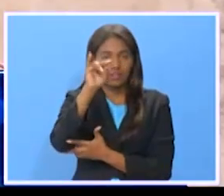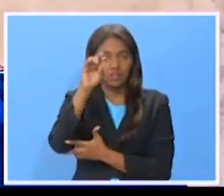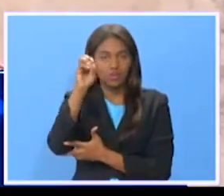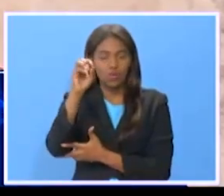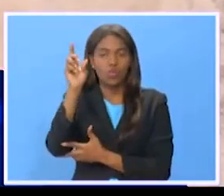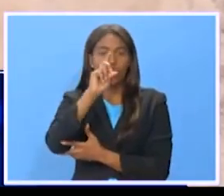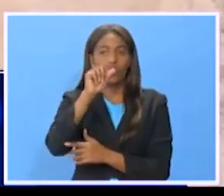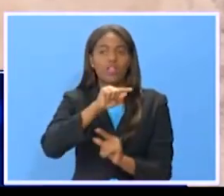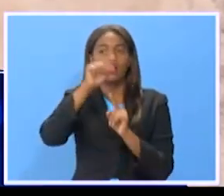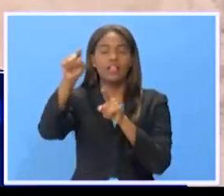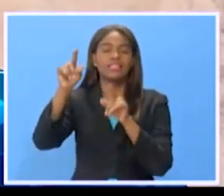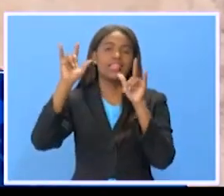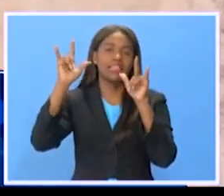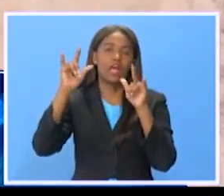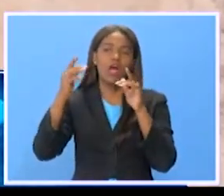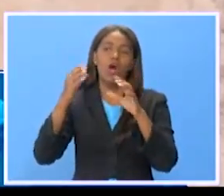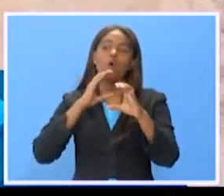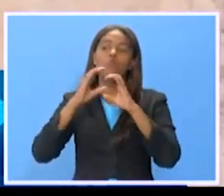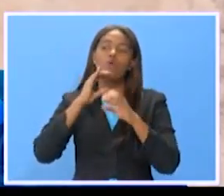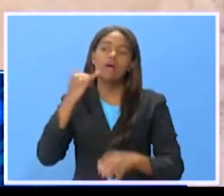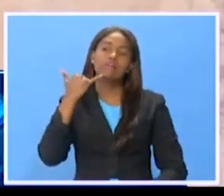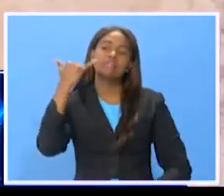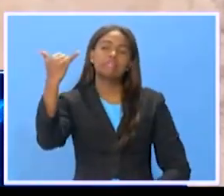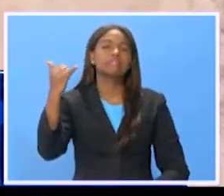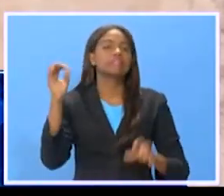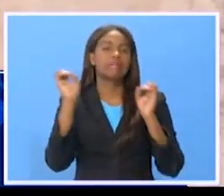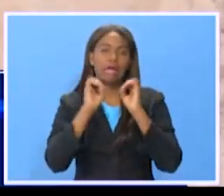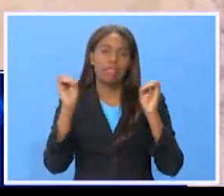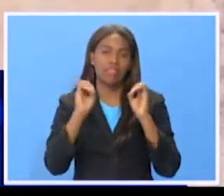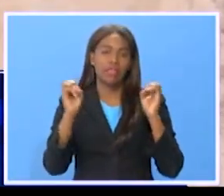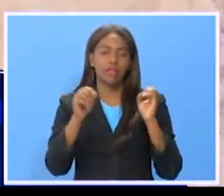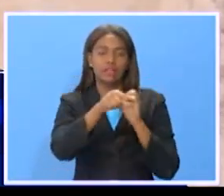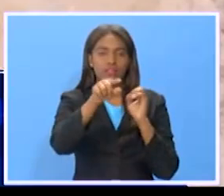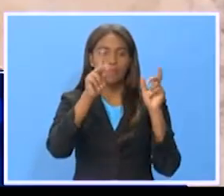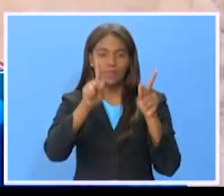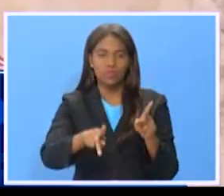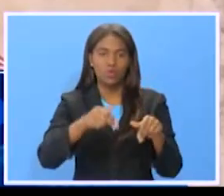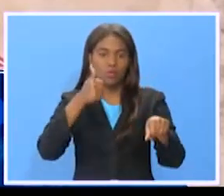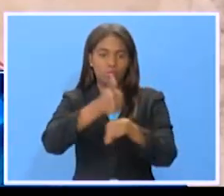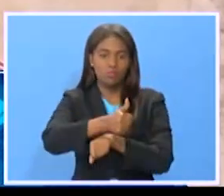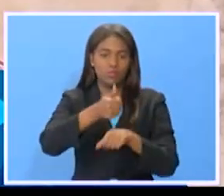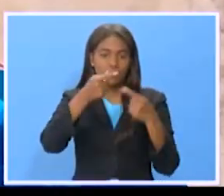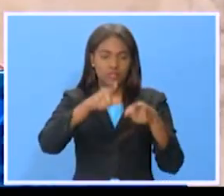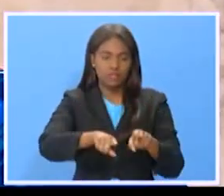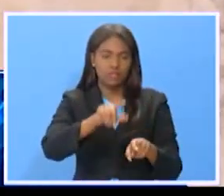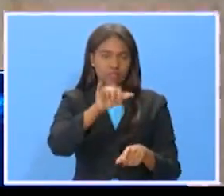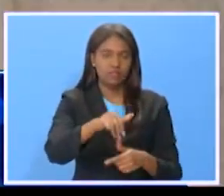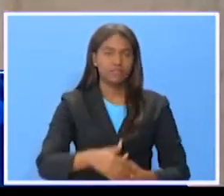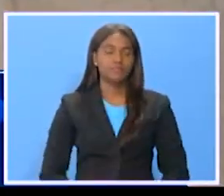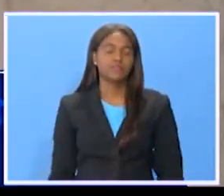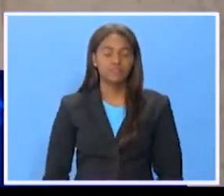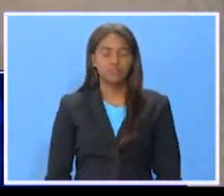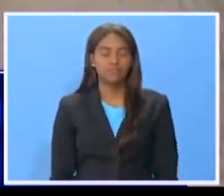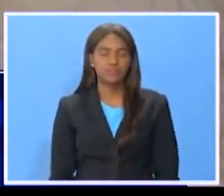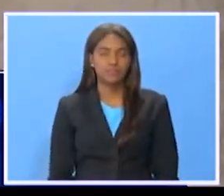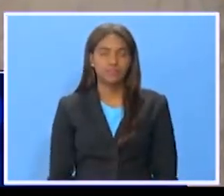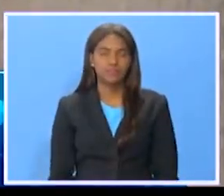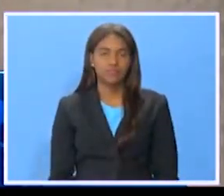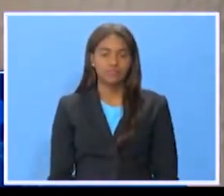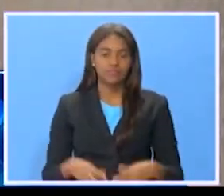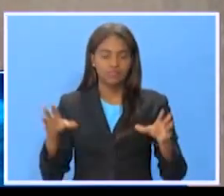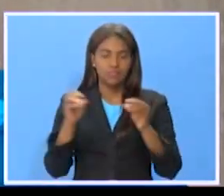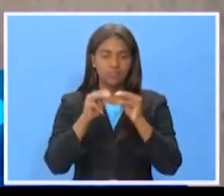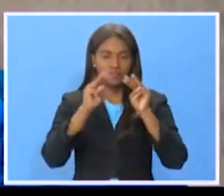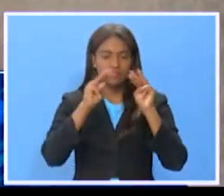ciudad de Santiago y que no tuvo absolutamente comunicación con ninguno de los implicados en el proceso. En total, el